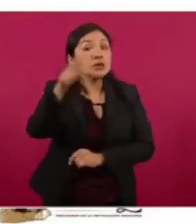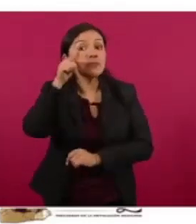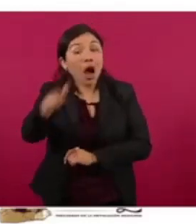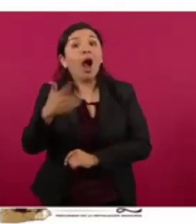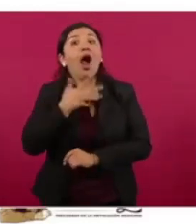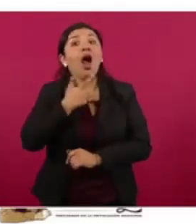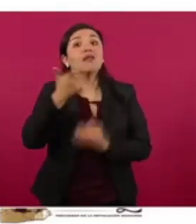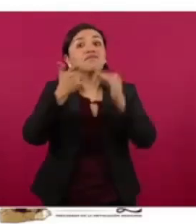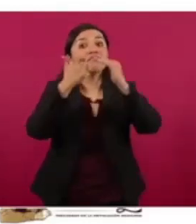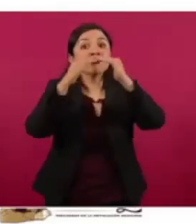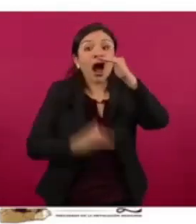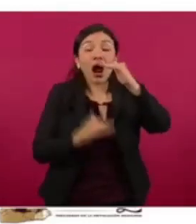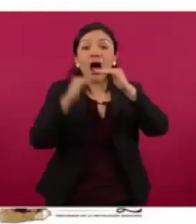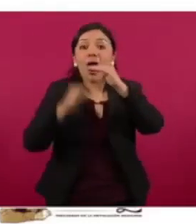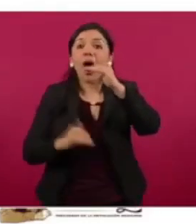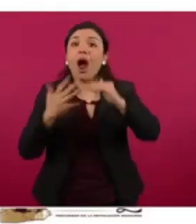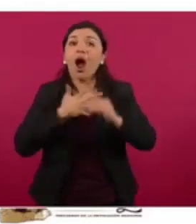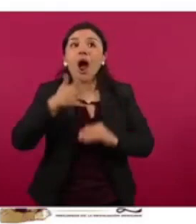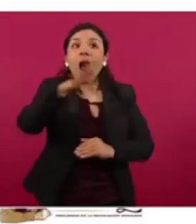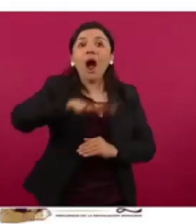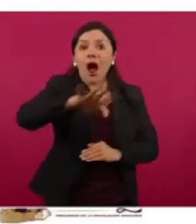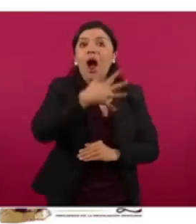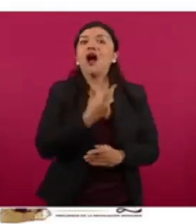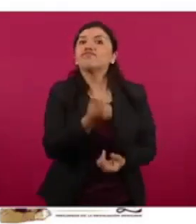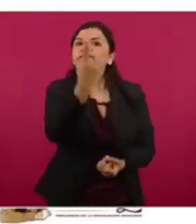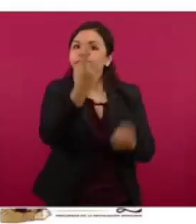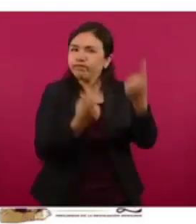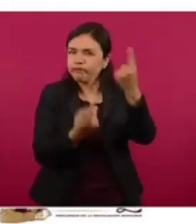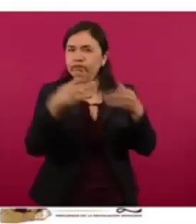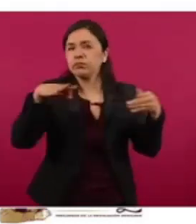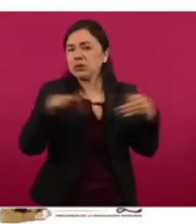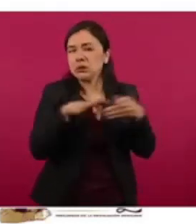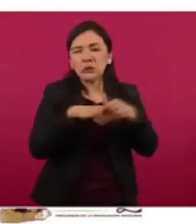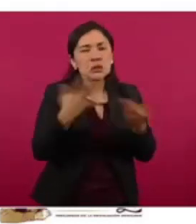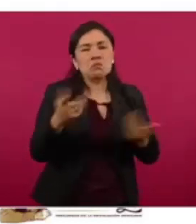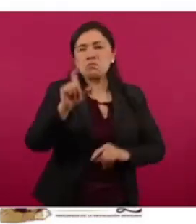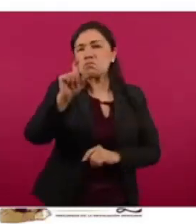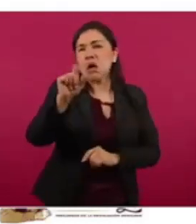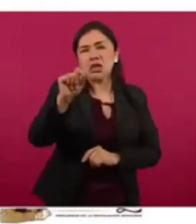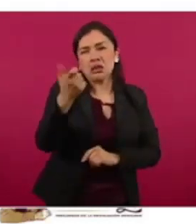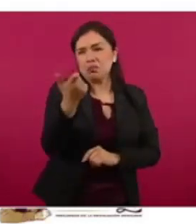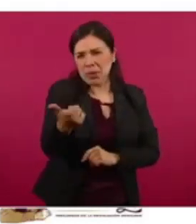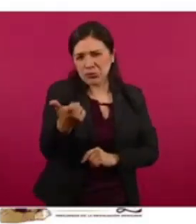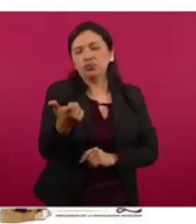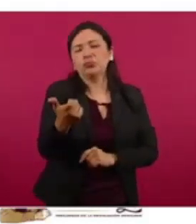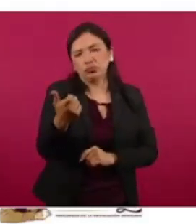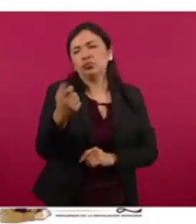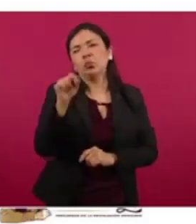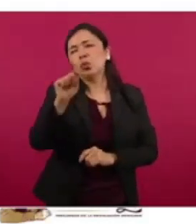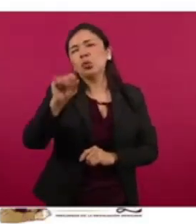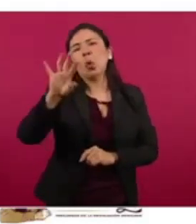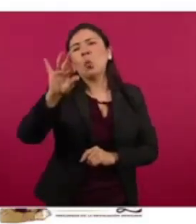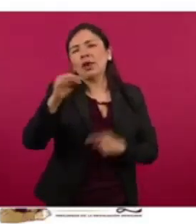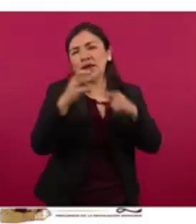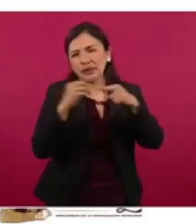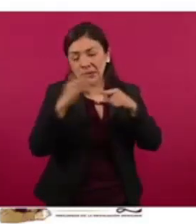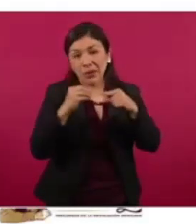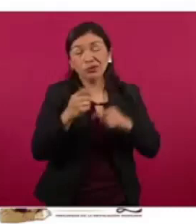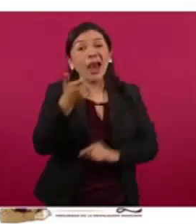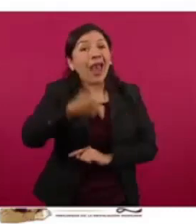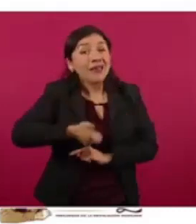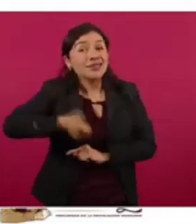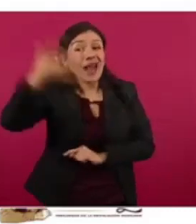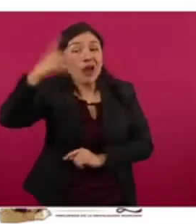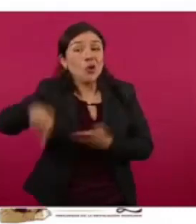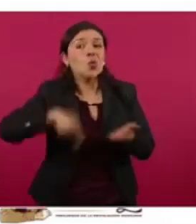para la regular los precios más baratos, andan rondando los 20 pesos con 40 centavos. Los más caros,